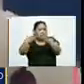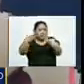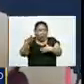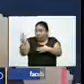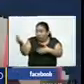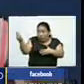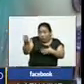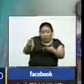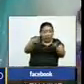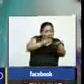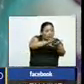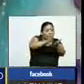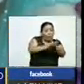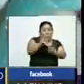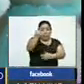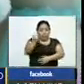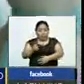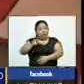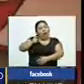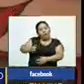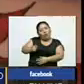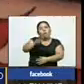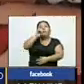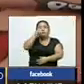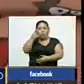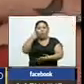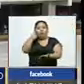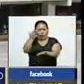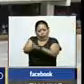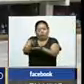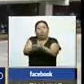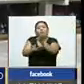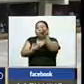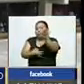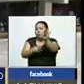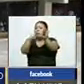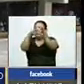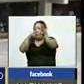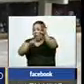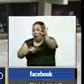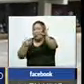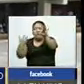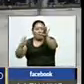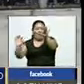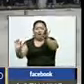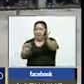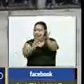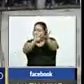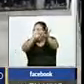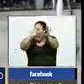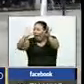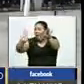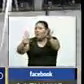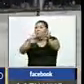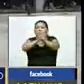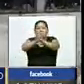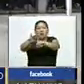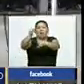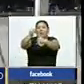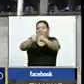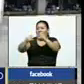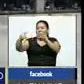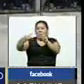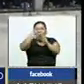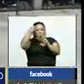requería. El abogado sostiene que con estas pruebas de descargo, espera se esclarezca la situación y que finalicen las